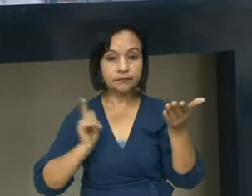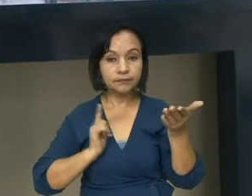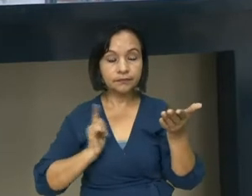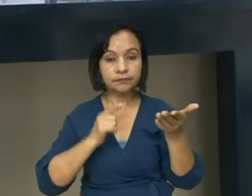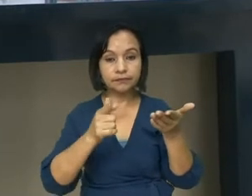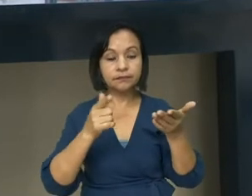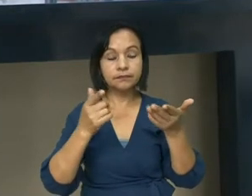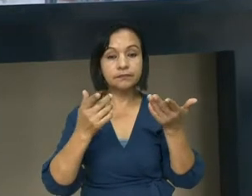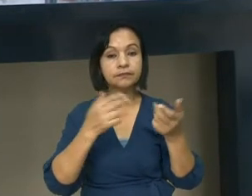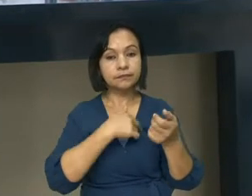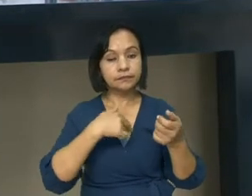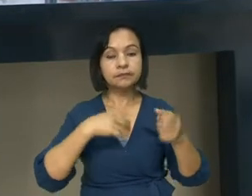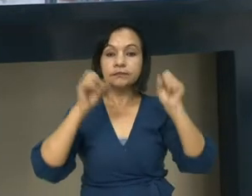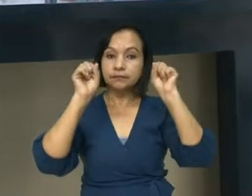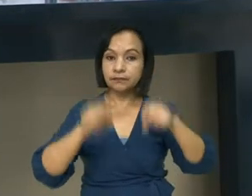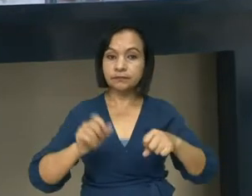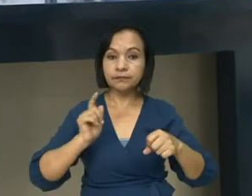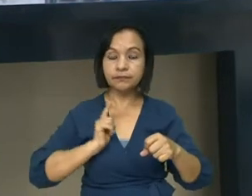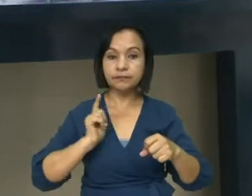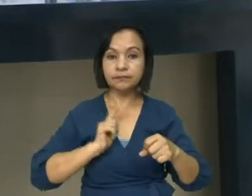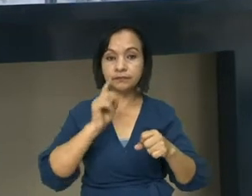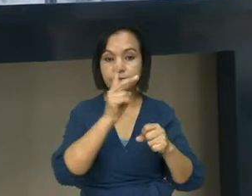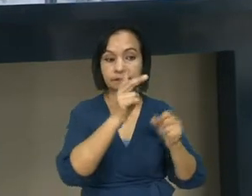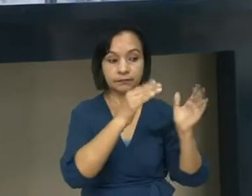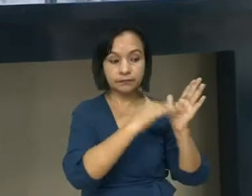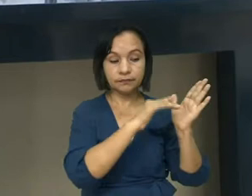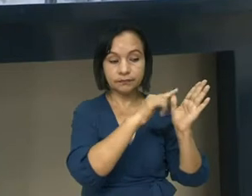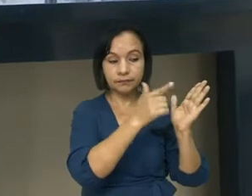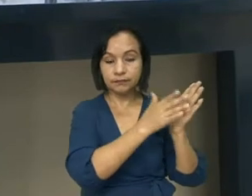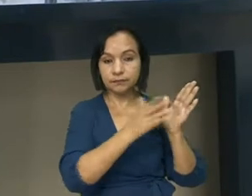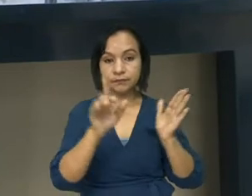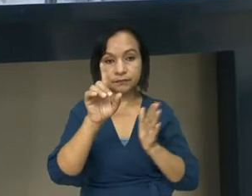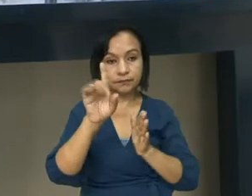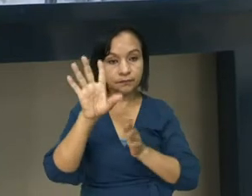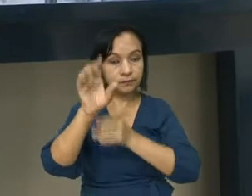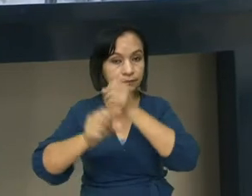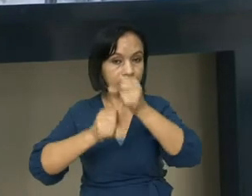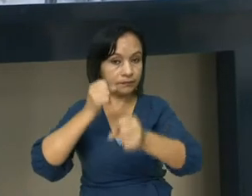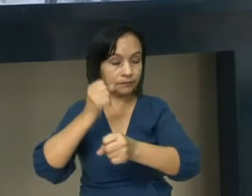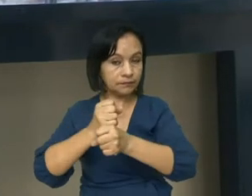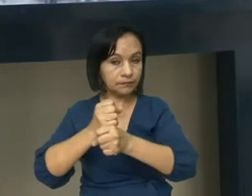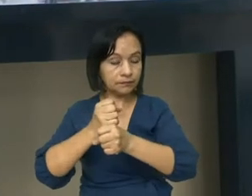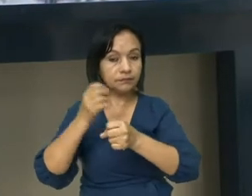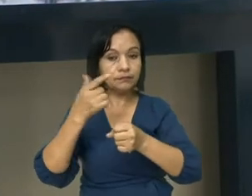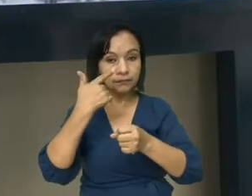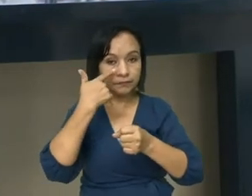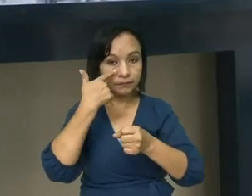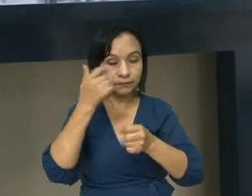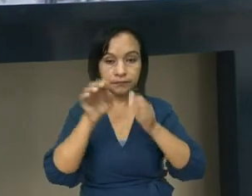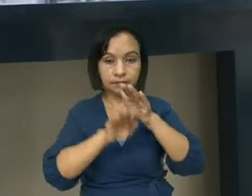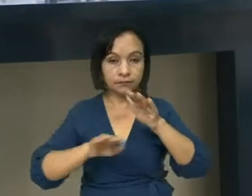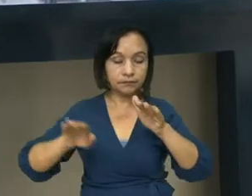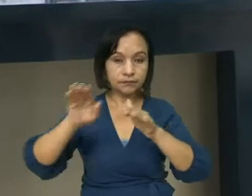el impacto que ha tenido del 2007 para acá, los últimos 15 años que se han dado a conocer ampliamente,